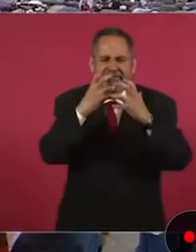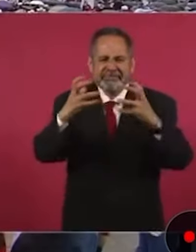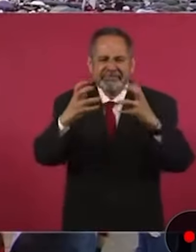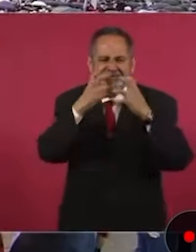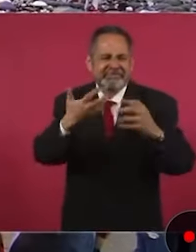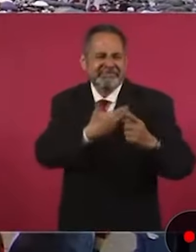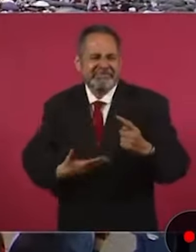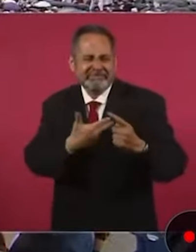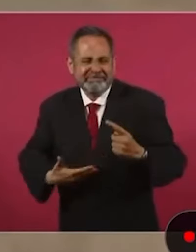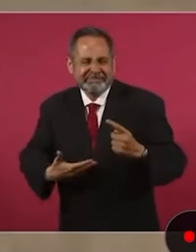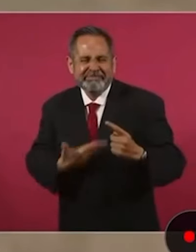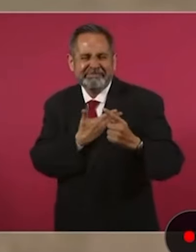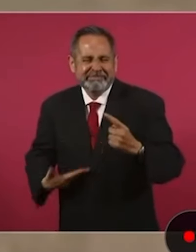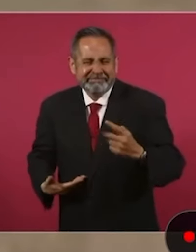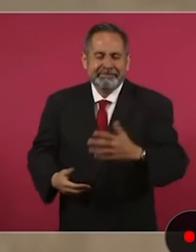En 2018,